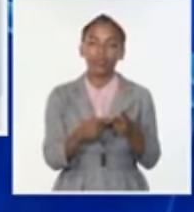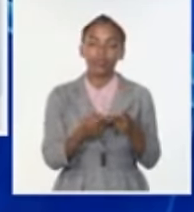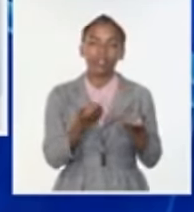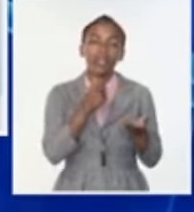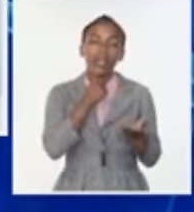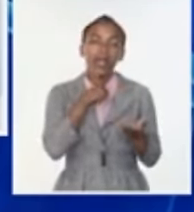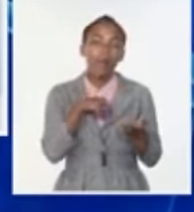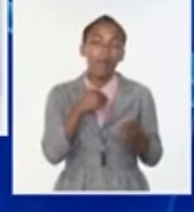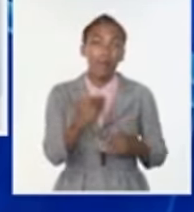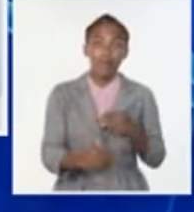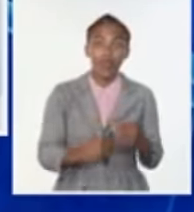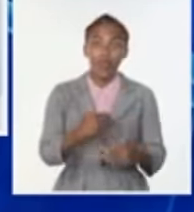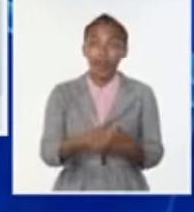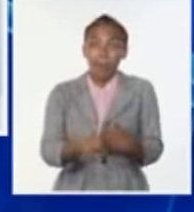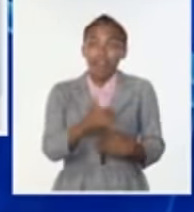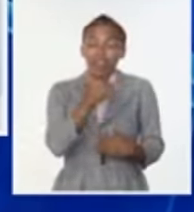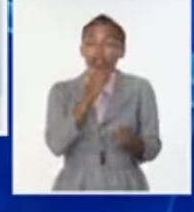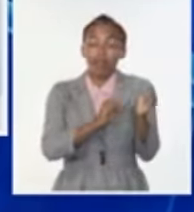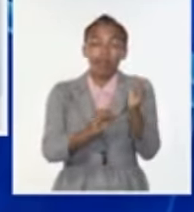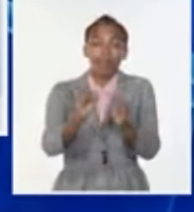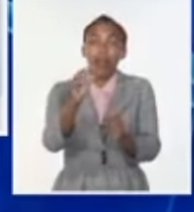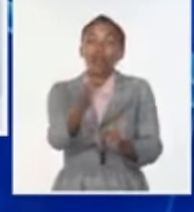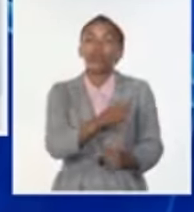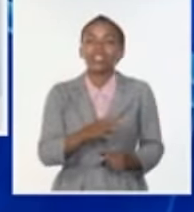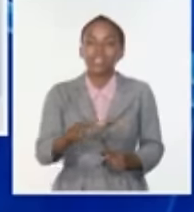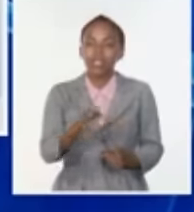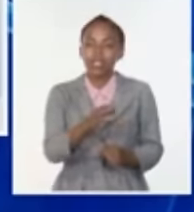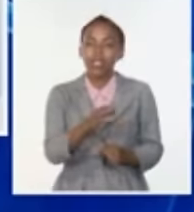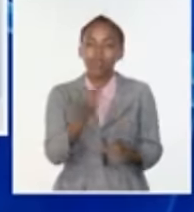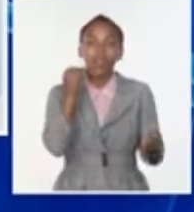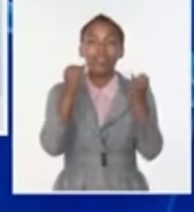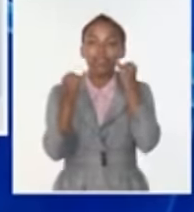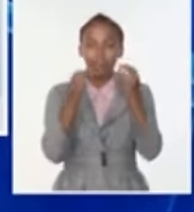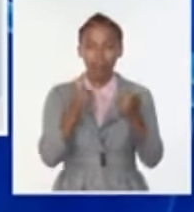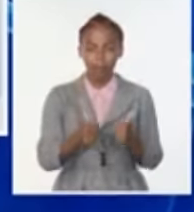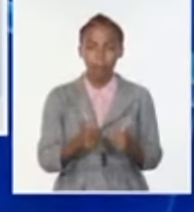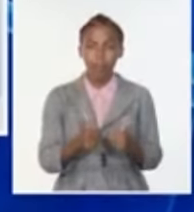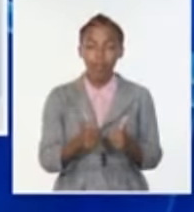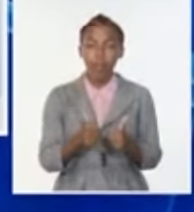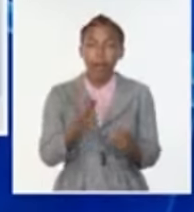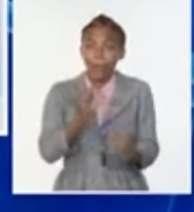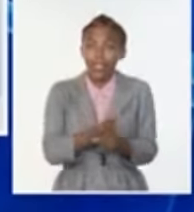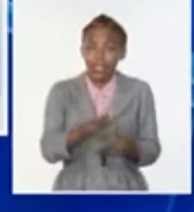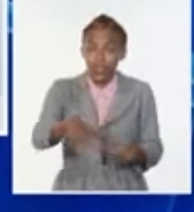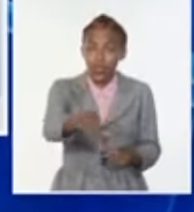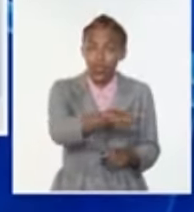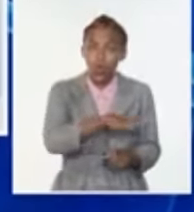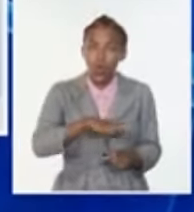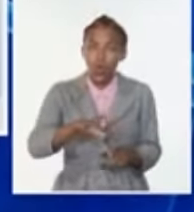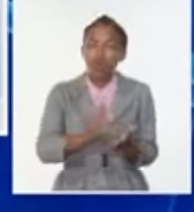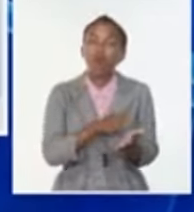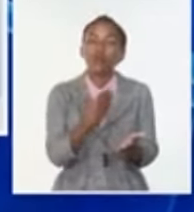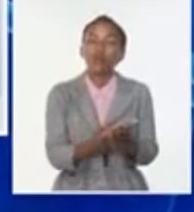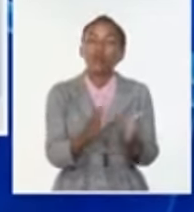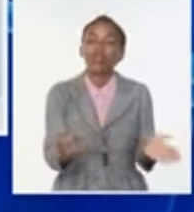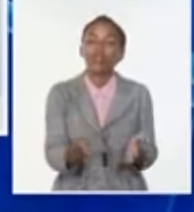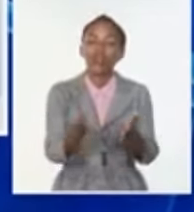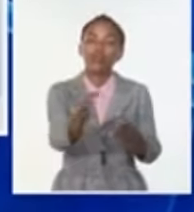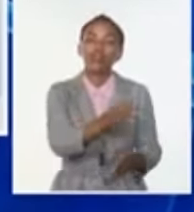principales problemas del municipio y a partir de esas potencialidades proponernos desarrollar el municipio para